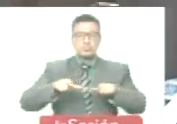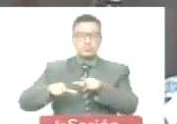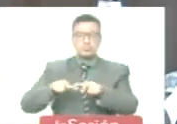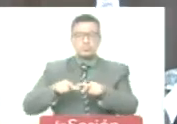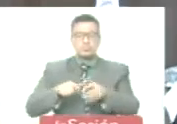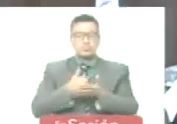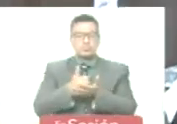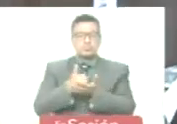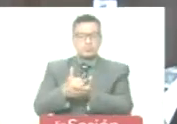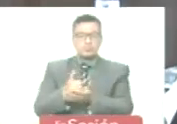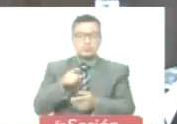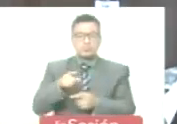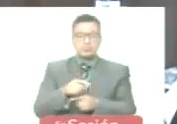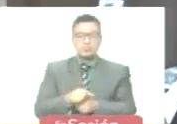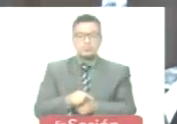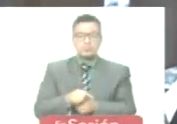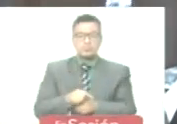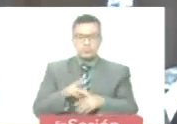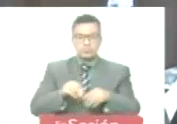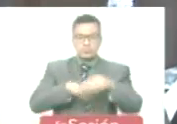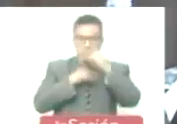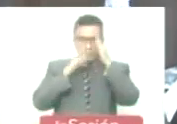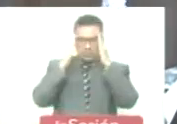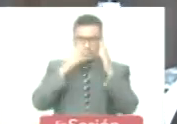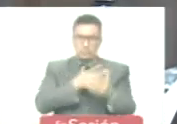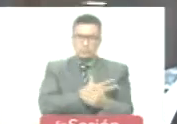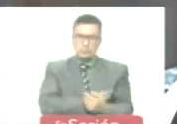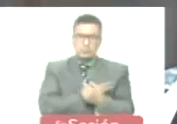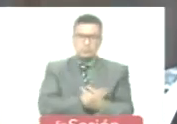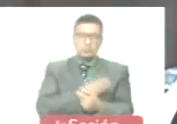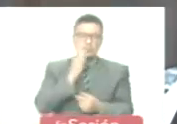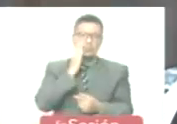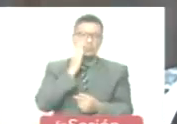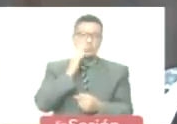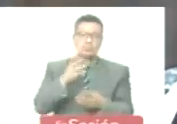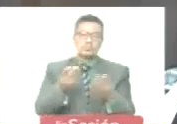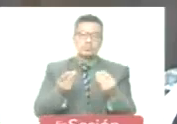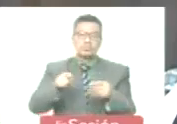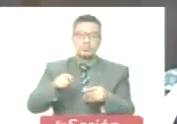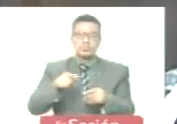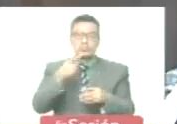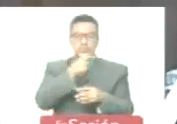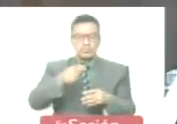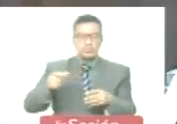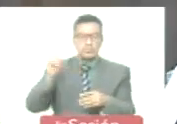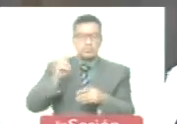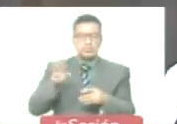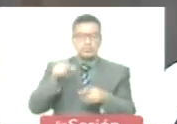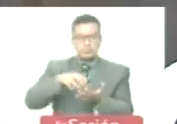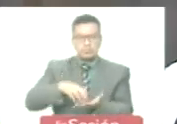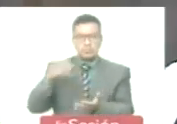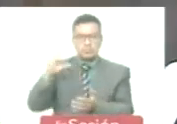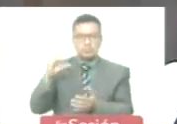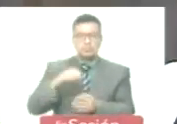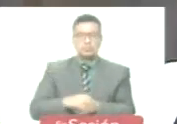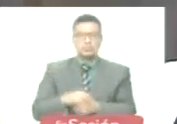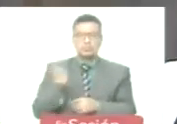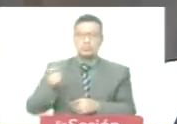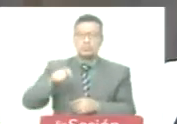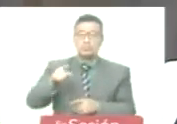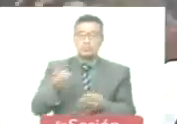servían para atender la lactancia materna de tanta población venezolana acá en la ciudad de Caracas. Nos sumamos